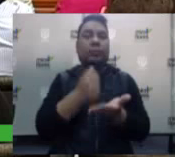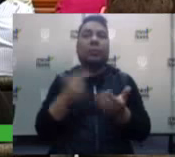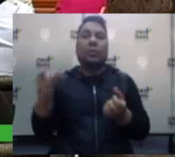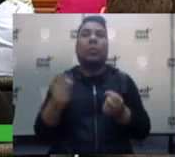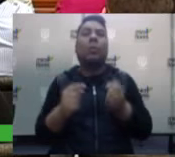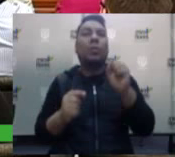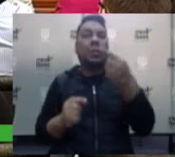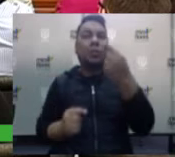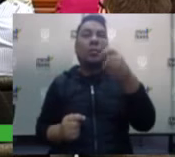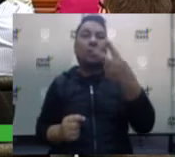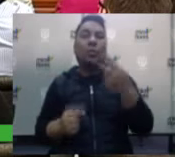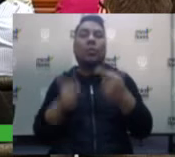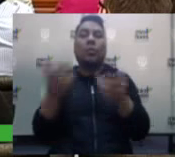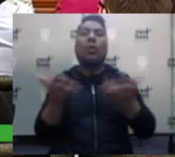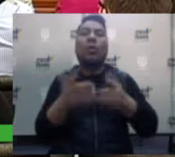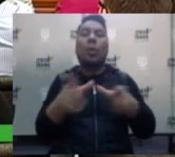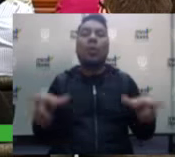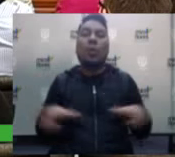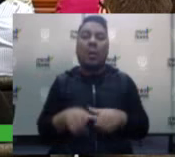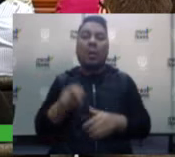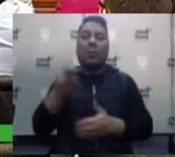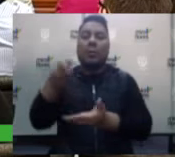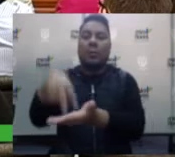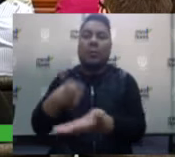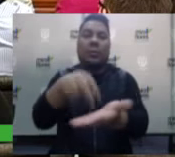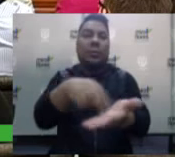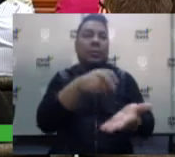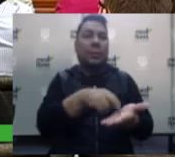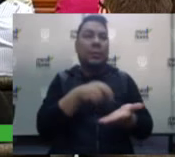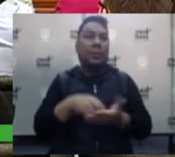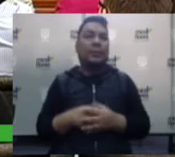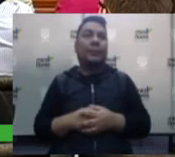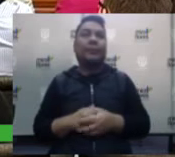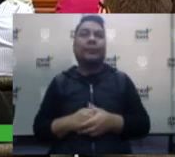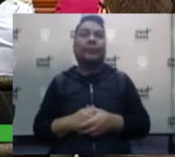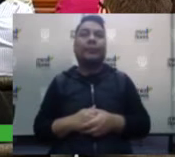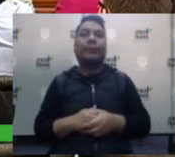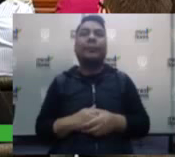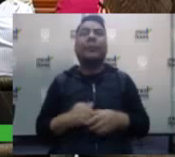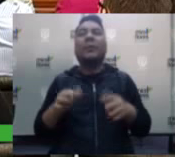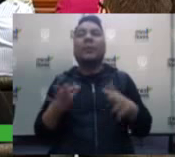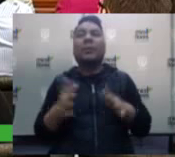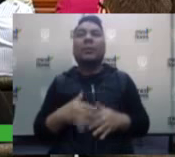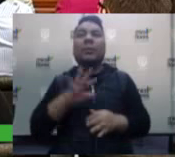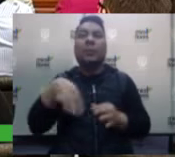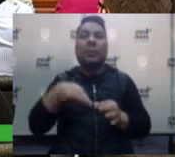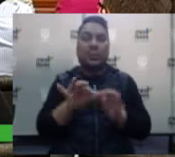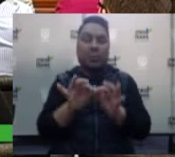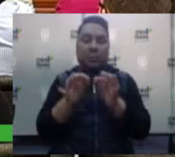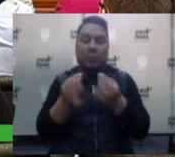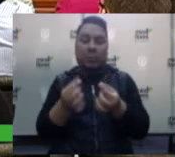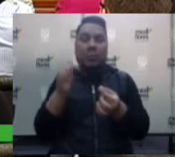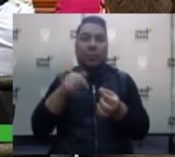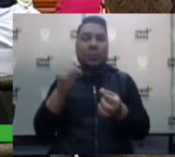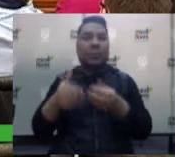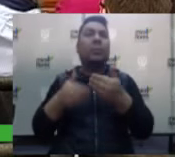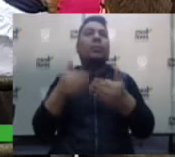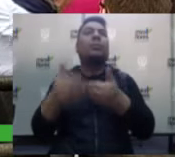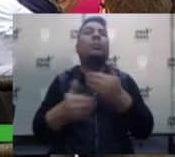se termine con la primera ronda de 21 ubicaciones, se volverán a introducir las bolillas y se continuará con las